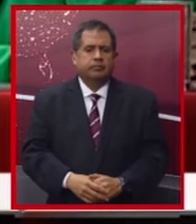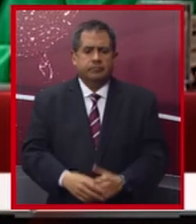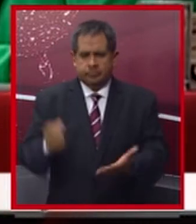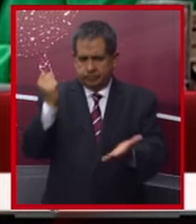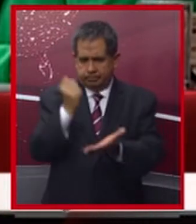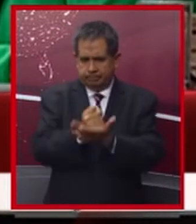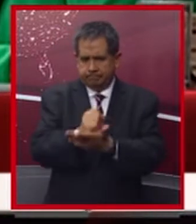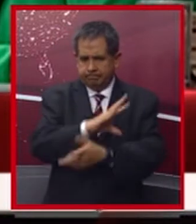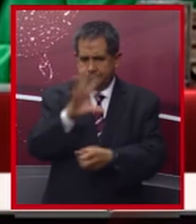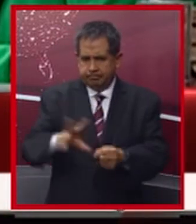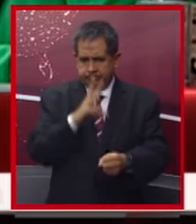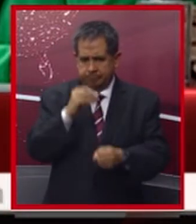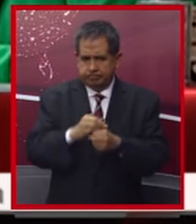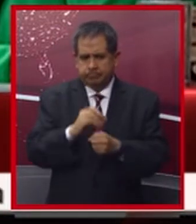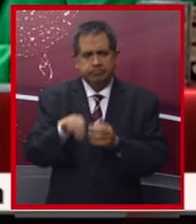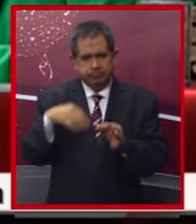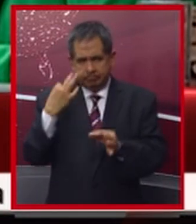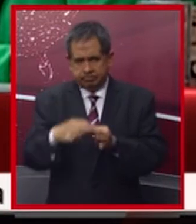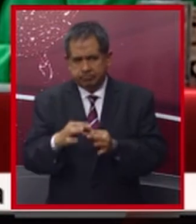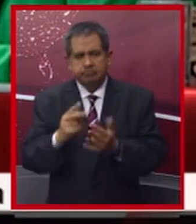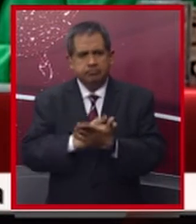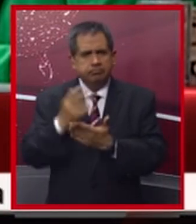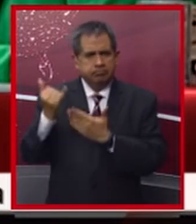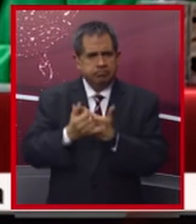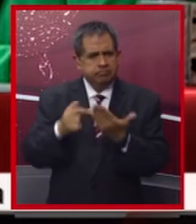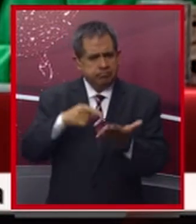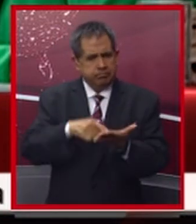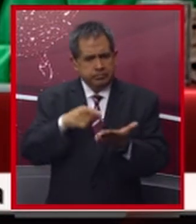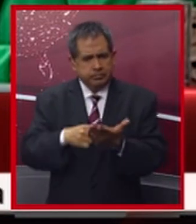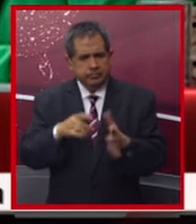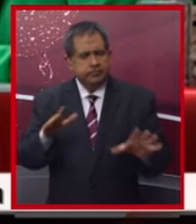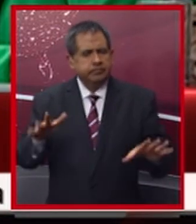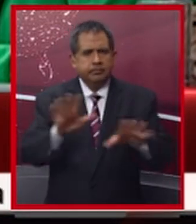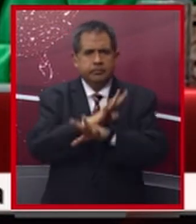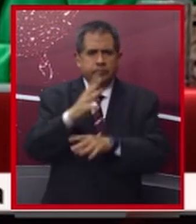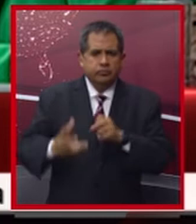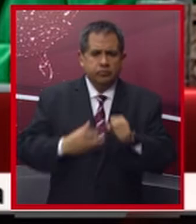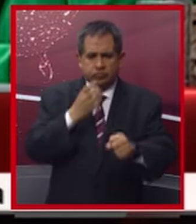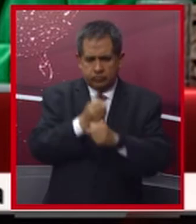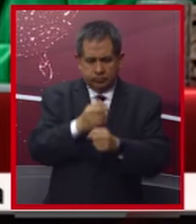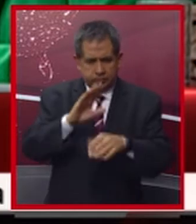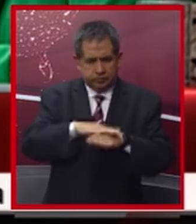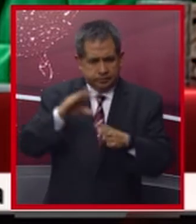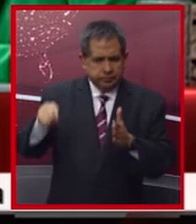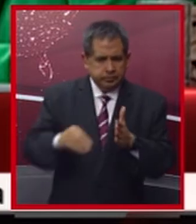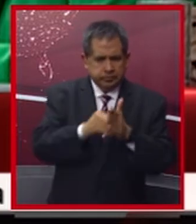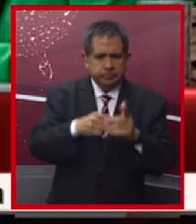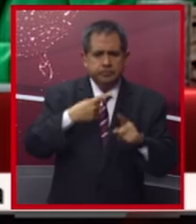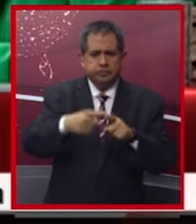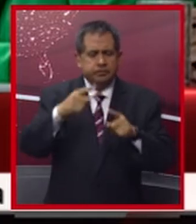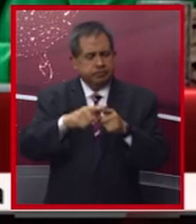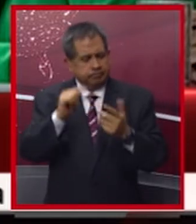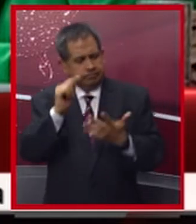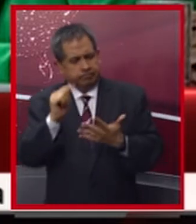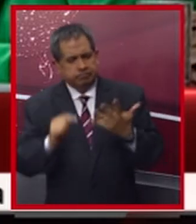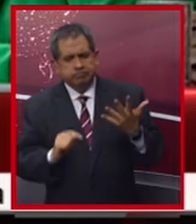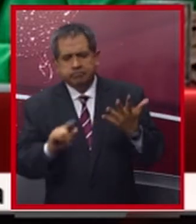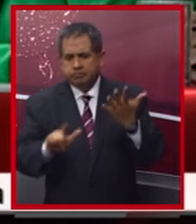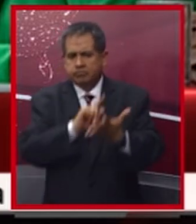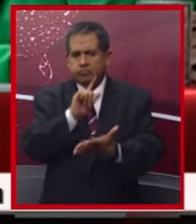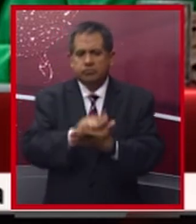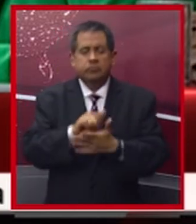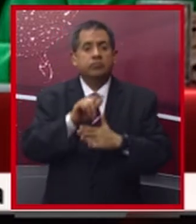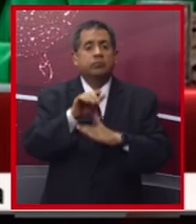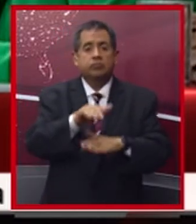Aprobado en lo general y en lo particular el proyecto de decreto por el que se reforman y adicionan diversas disposiciones de la